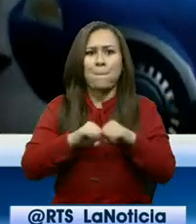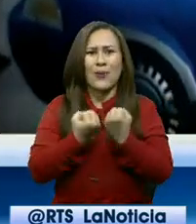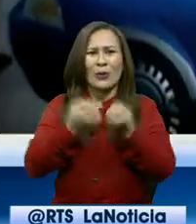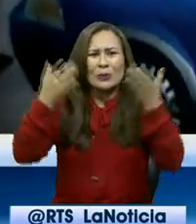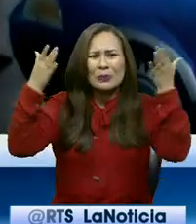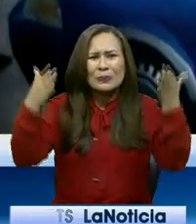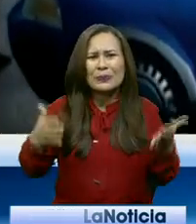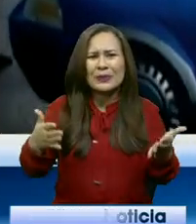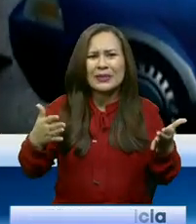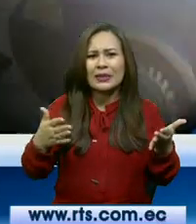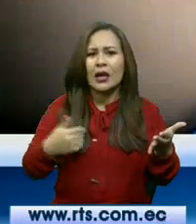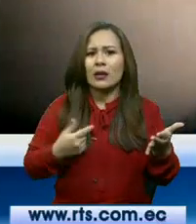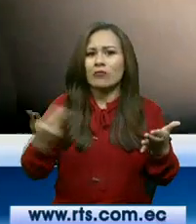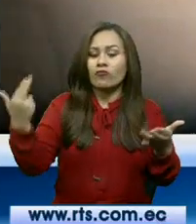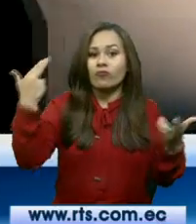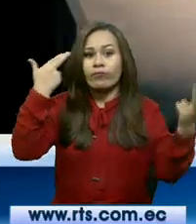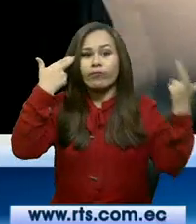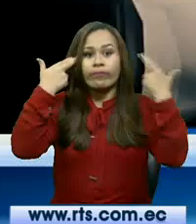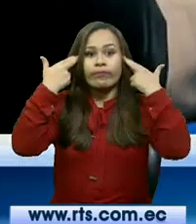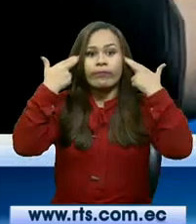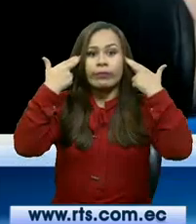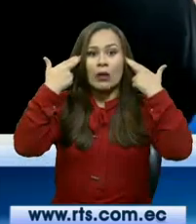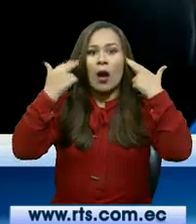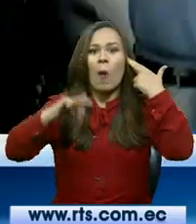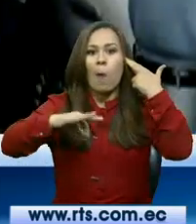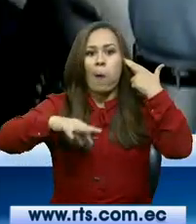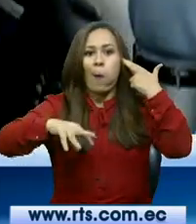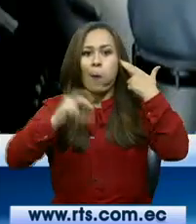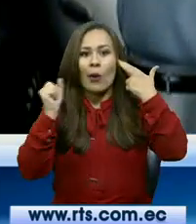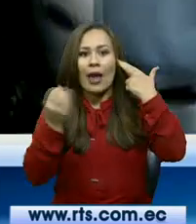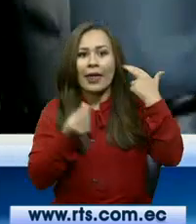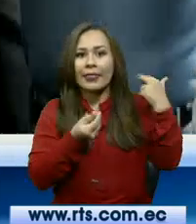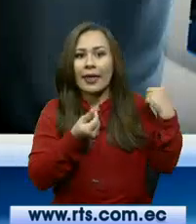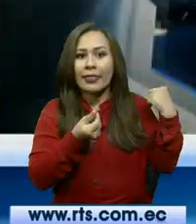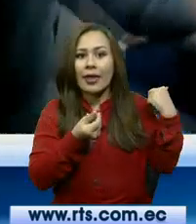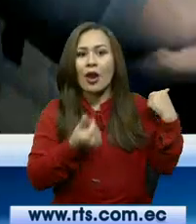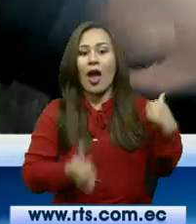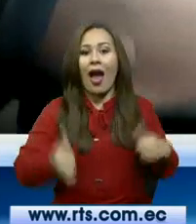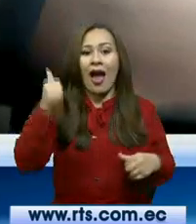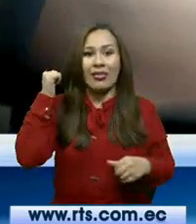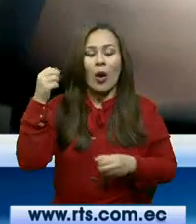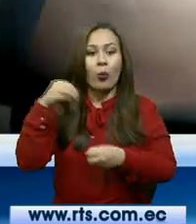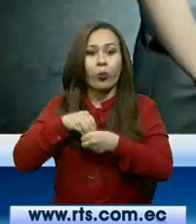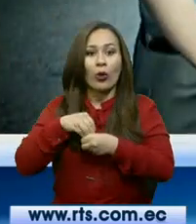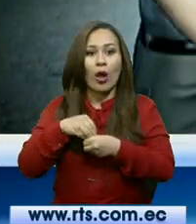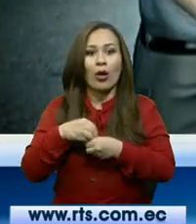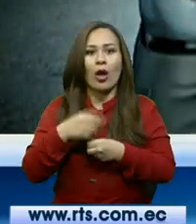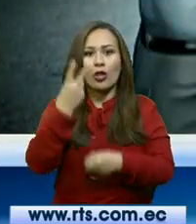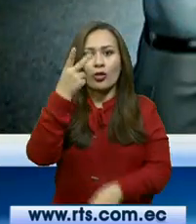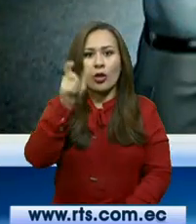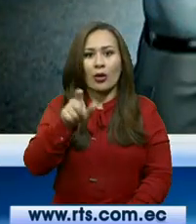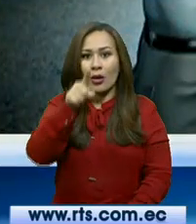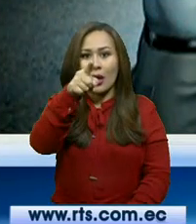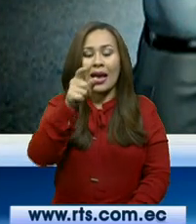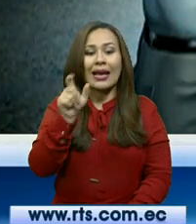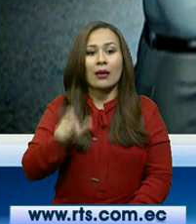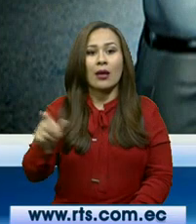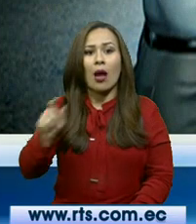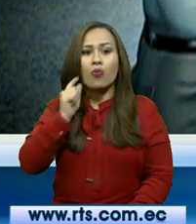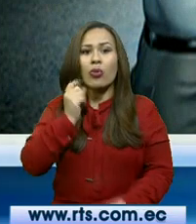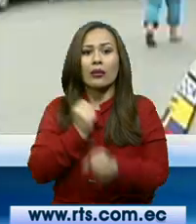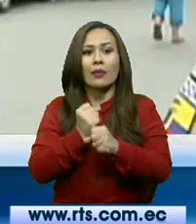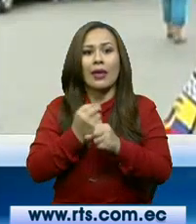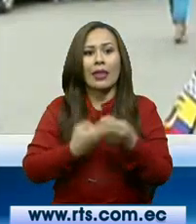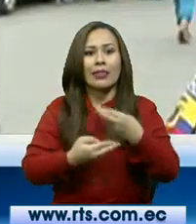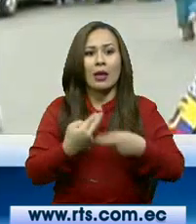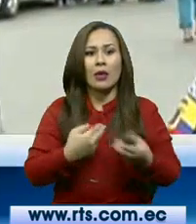vidrios, sometieron a los uniformados y robaron el dinero que iba en la parte de atrás con dos trabajadoras de los comerciantes.